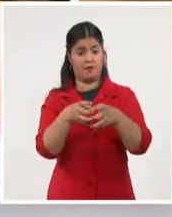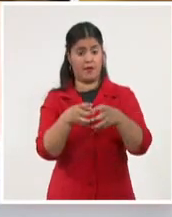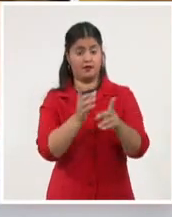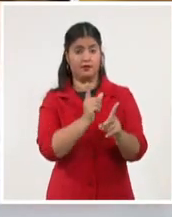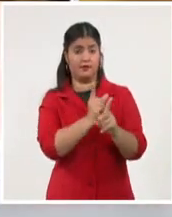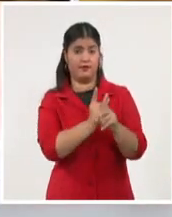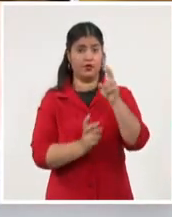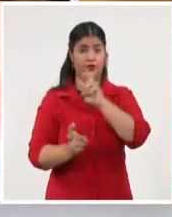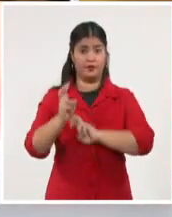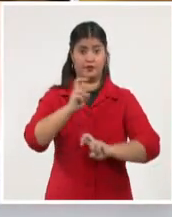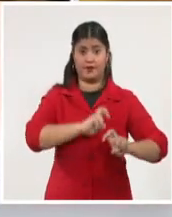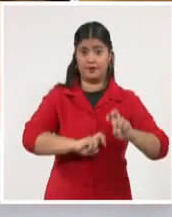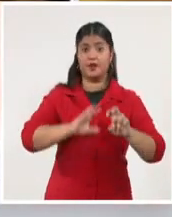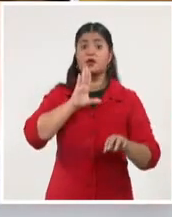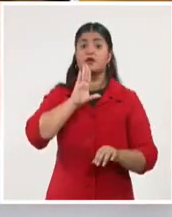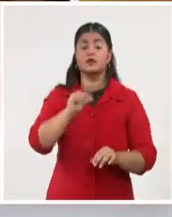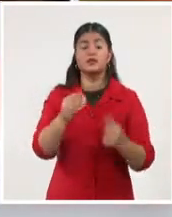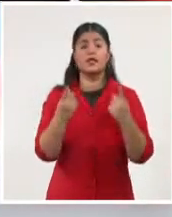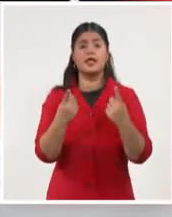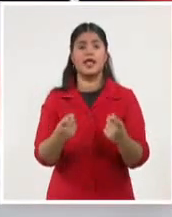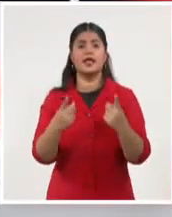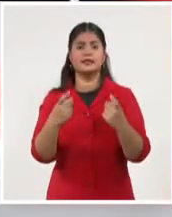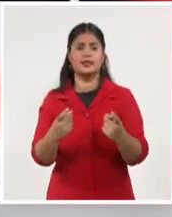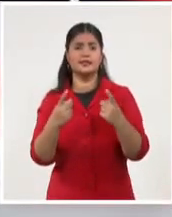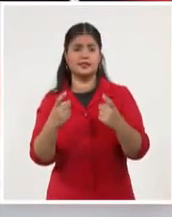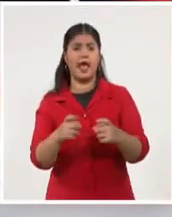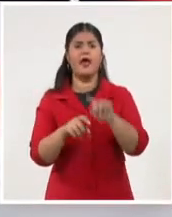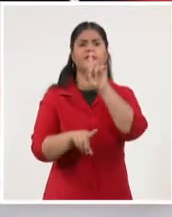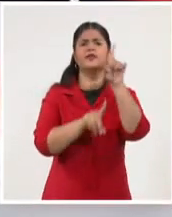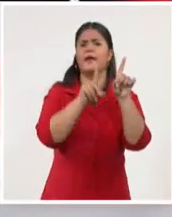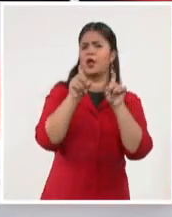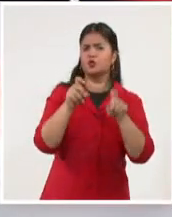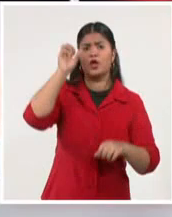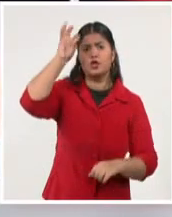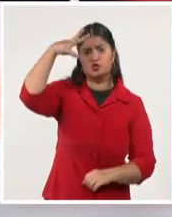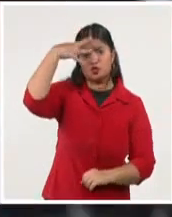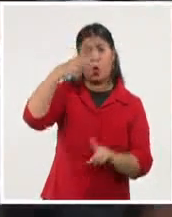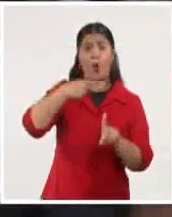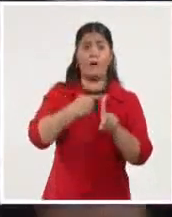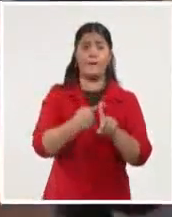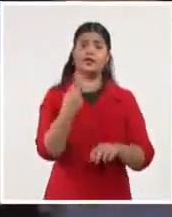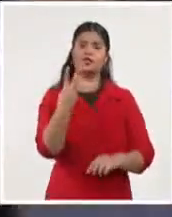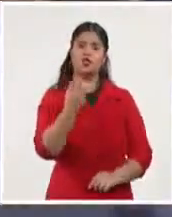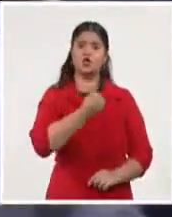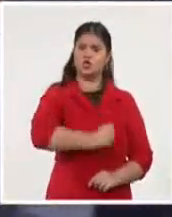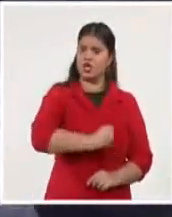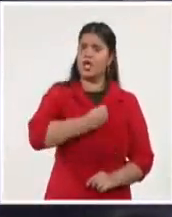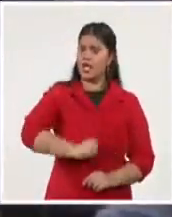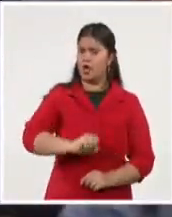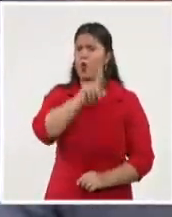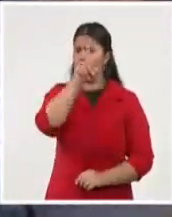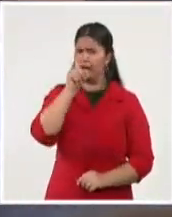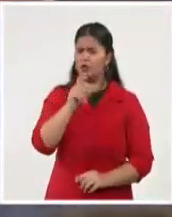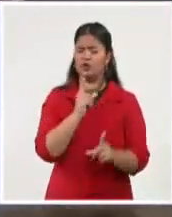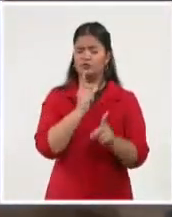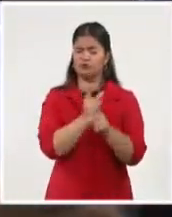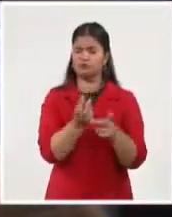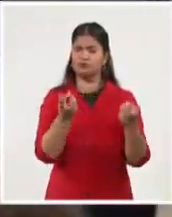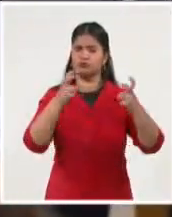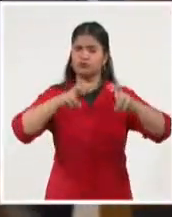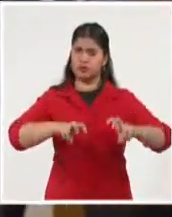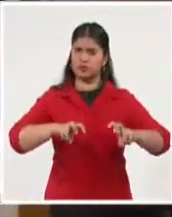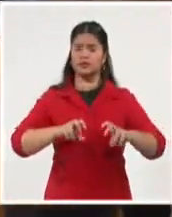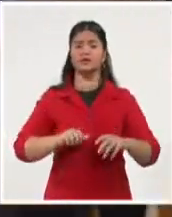argumenta la necesidad de interrogar a Trump y a dos de sus hijos bajo juramento. El expresidente Donald Trump y sus dos